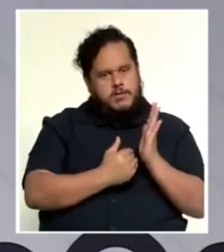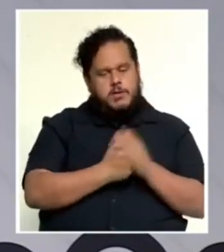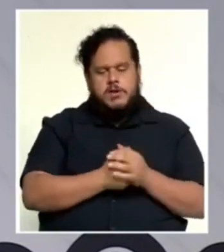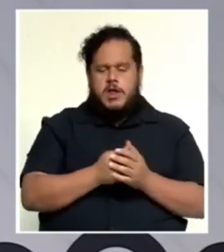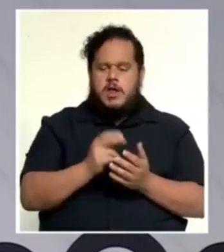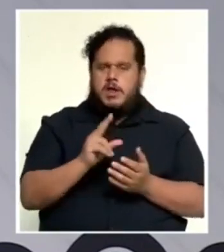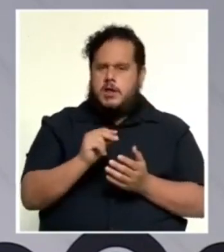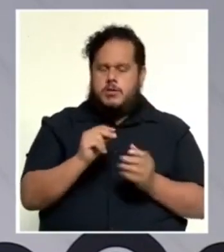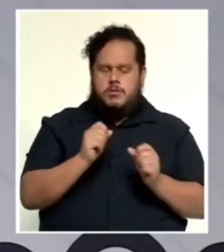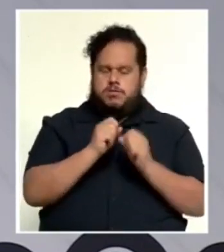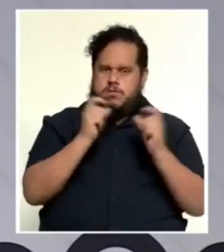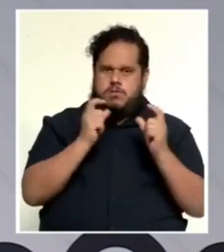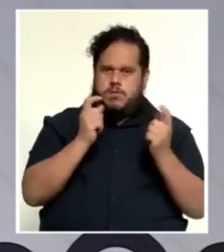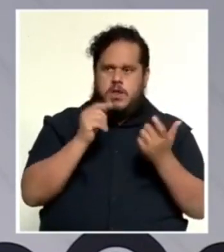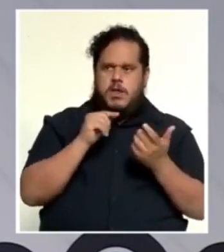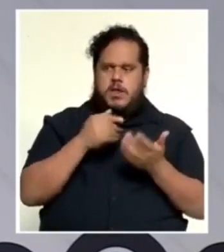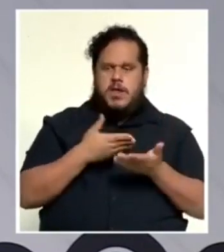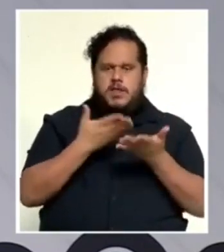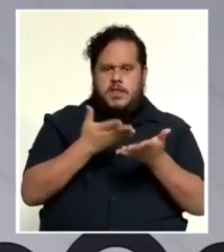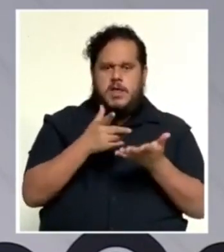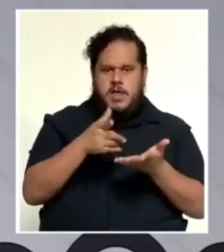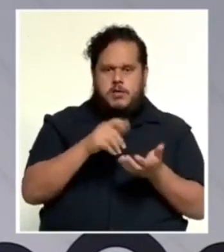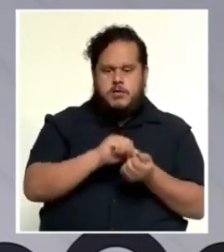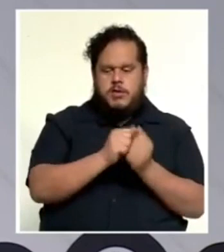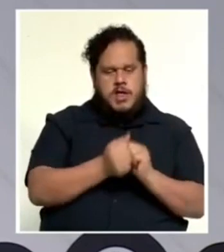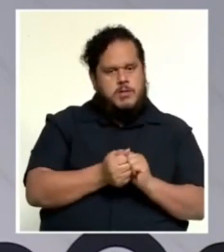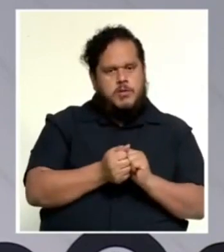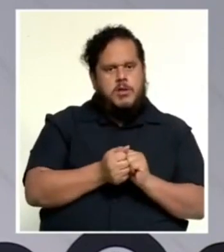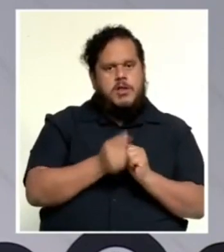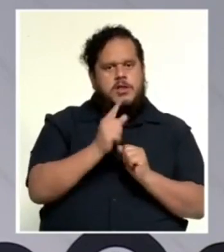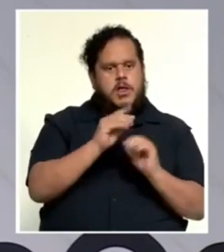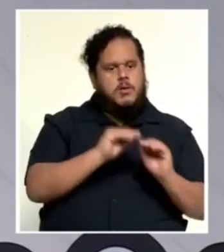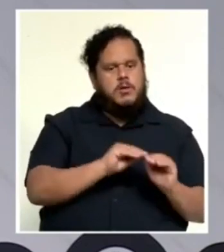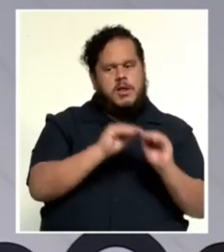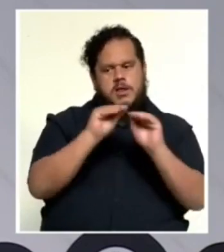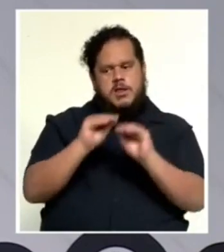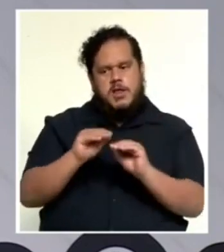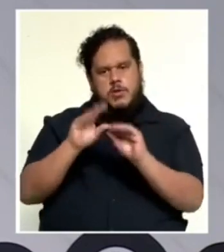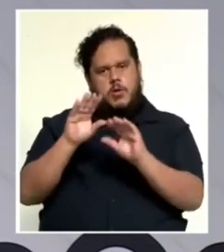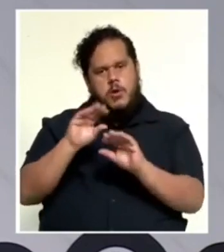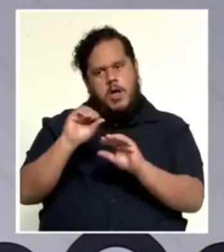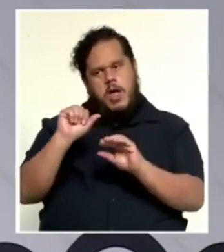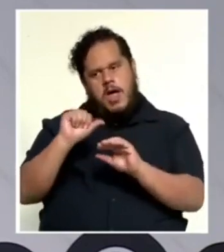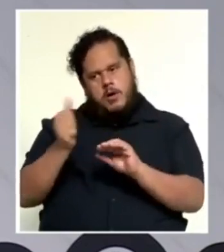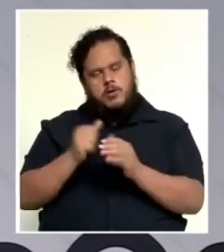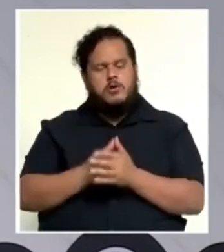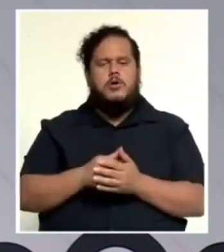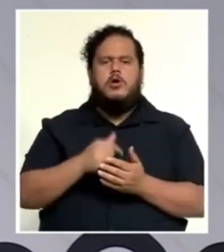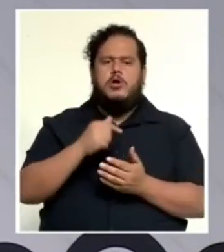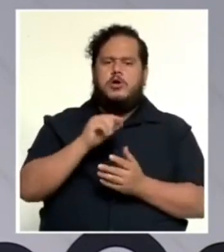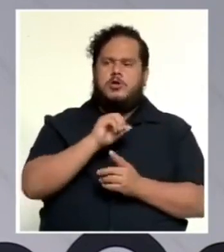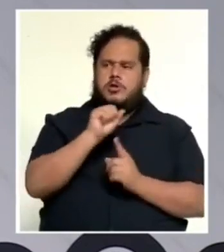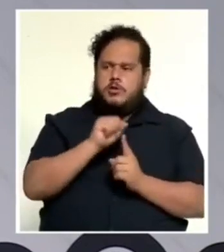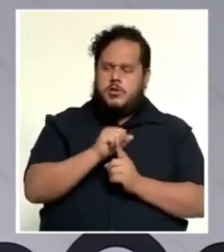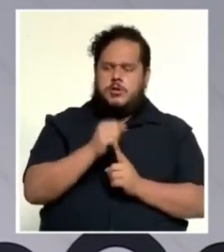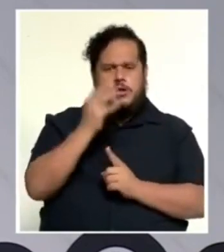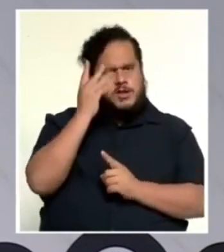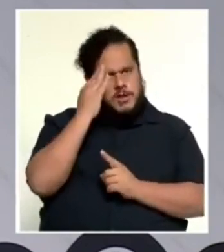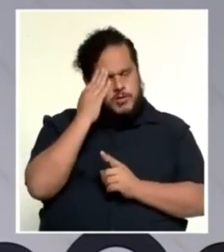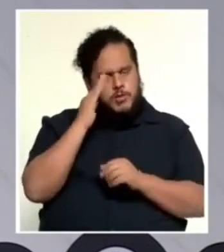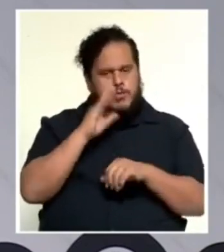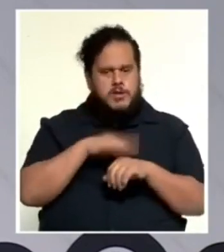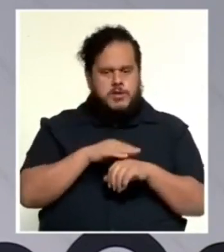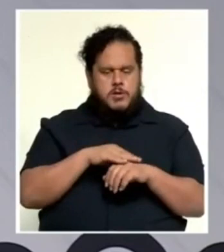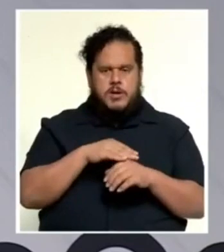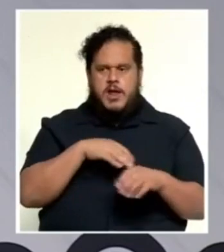pues sorpresivo que se den esas migraciones, inclusive de un candidato a otro. Y son elementos que yo creo que preocupan en cuanto